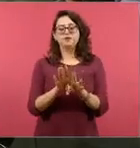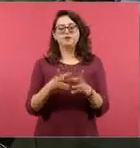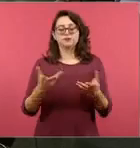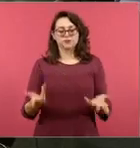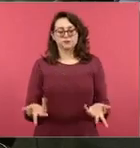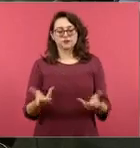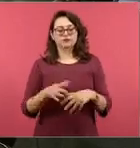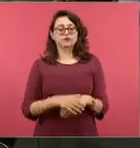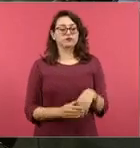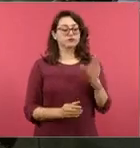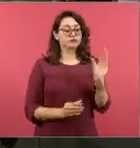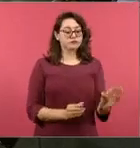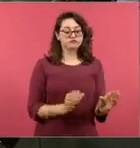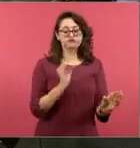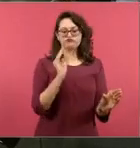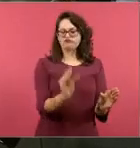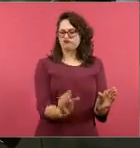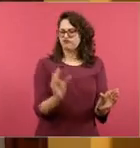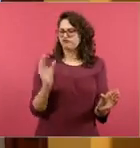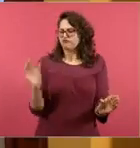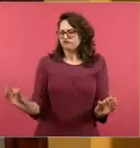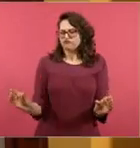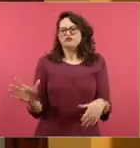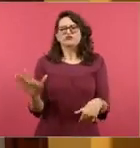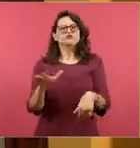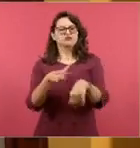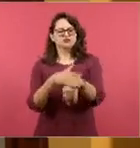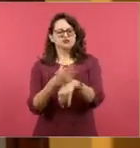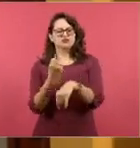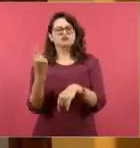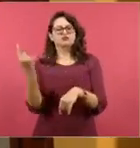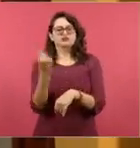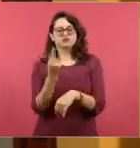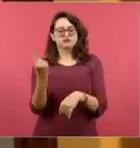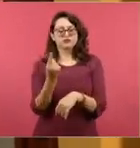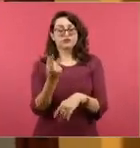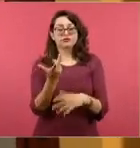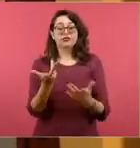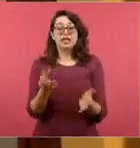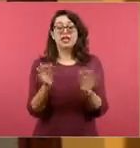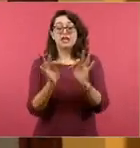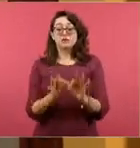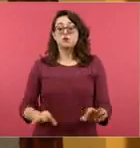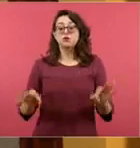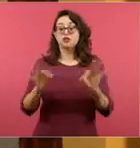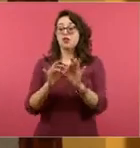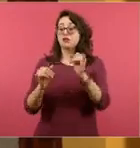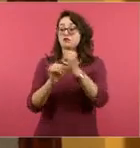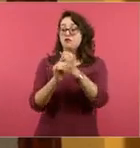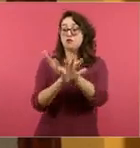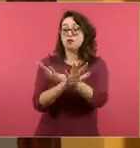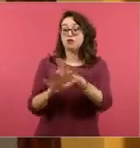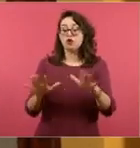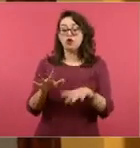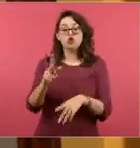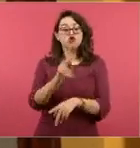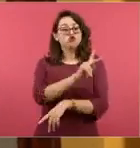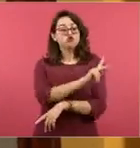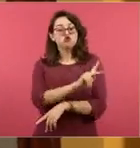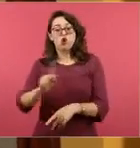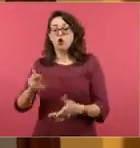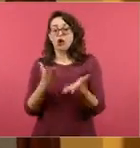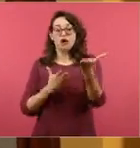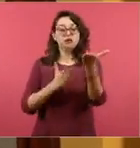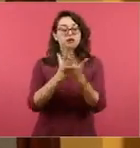de colecciones? Ya hemos estado hablando un poco sobre poder democratizar la información, pero también tenemos que